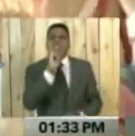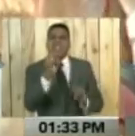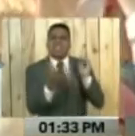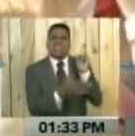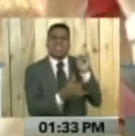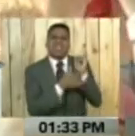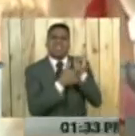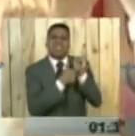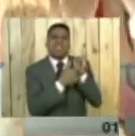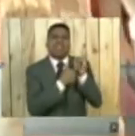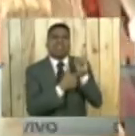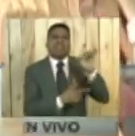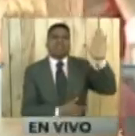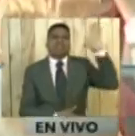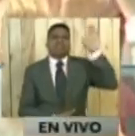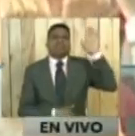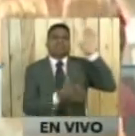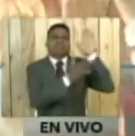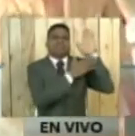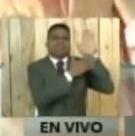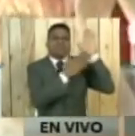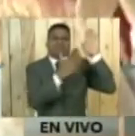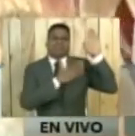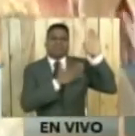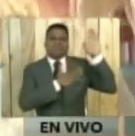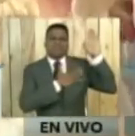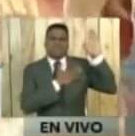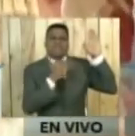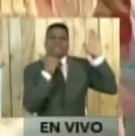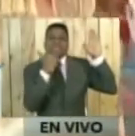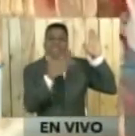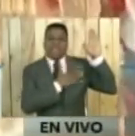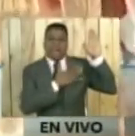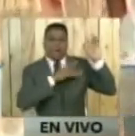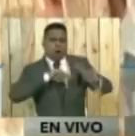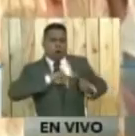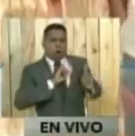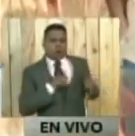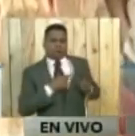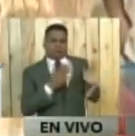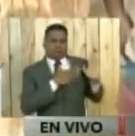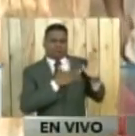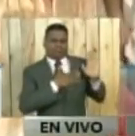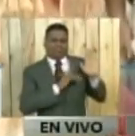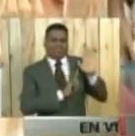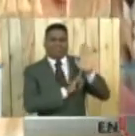La mano izquierda, porque esa es la mano que está al ladito del corazón.